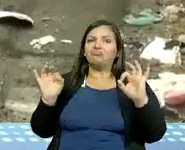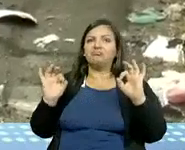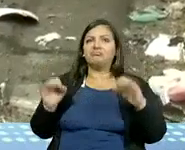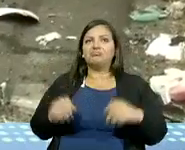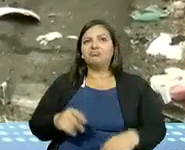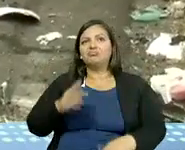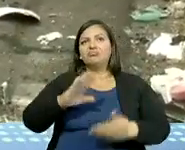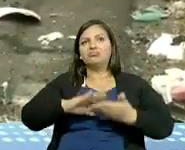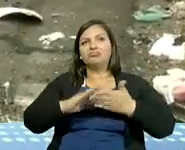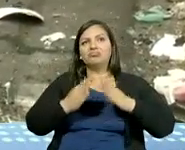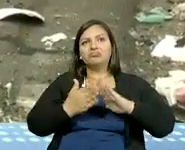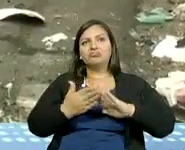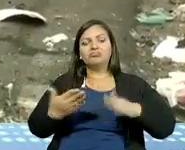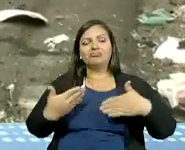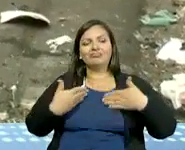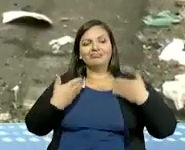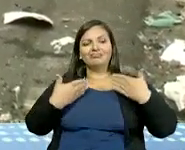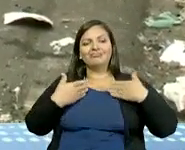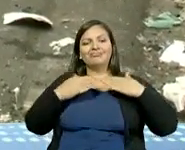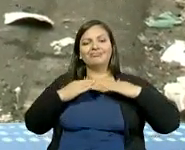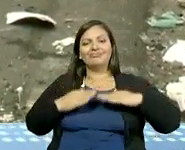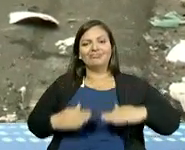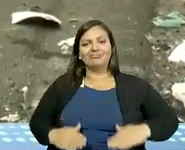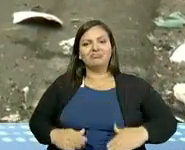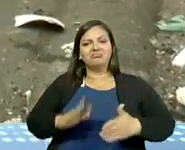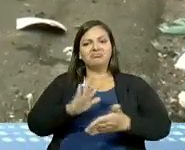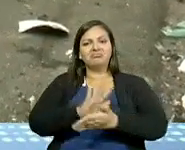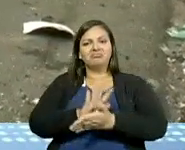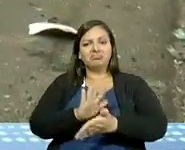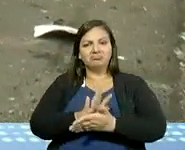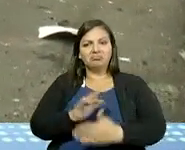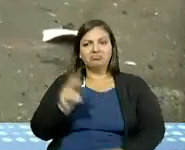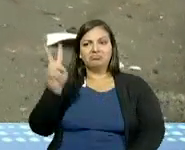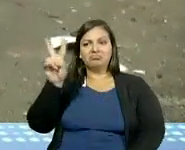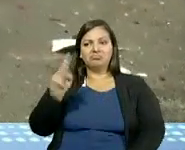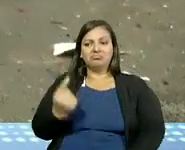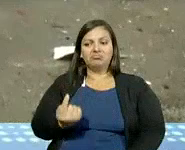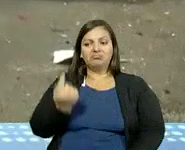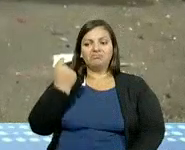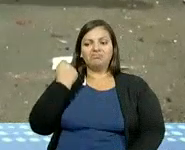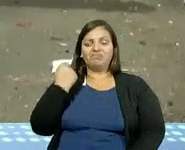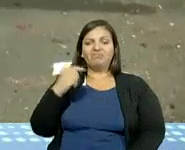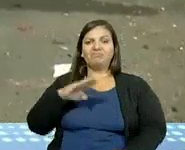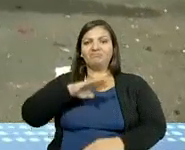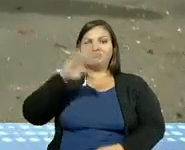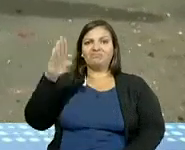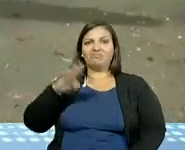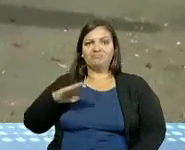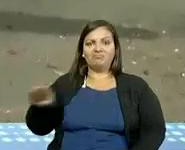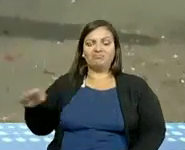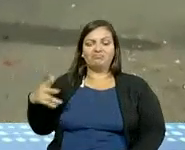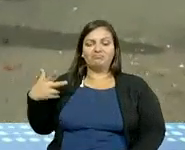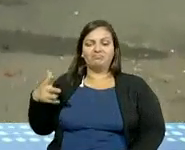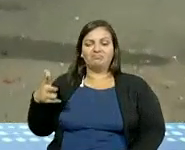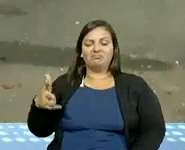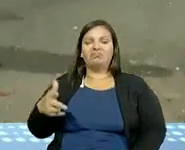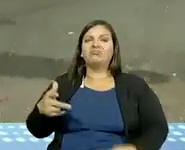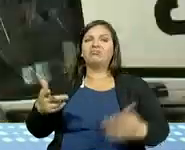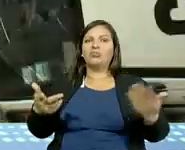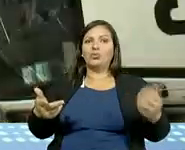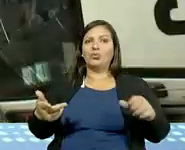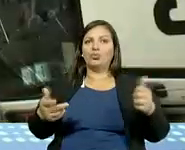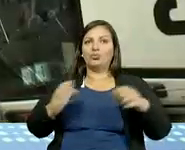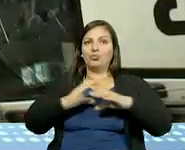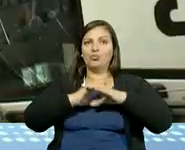lo que ha quedado de este accidente que fue el día viernes acerca de la imprudencia de los conductores, ya quede en el pasado. Y la implementación de